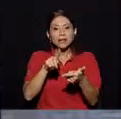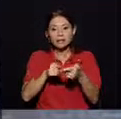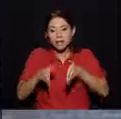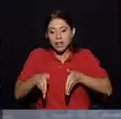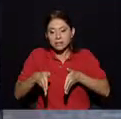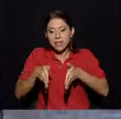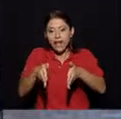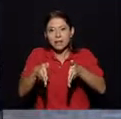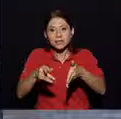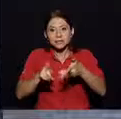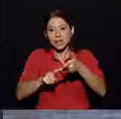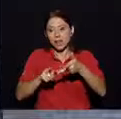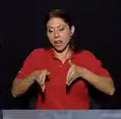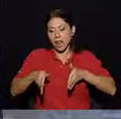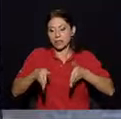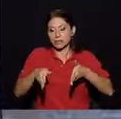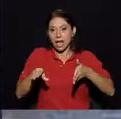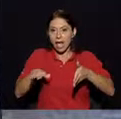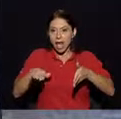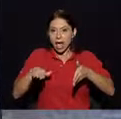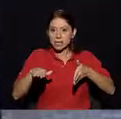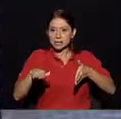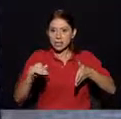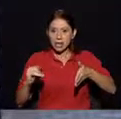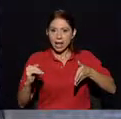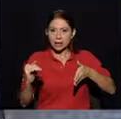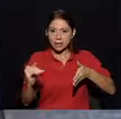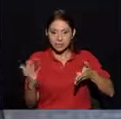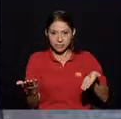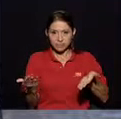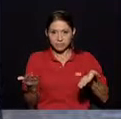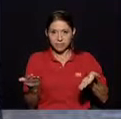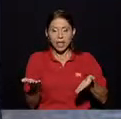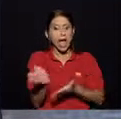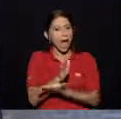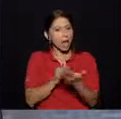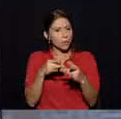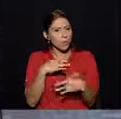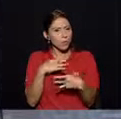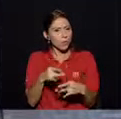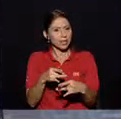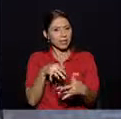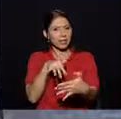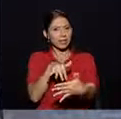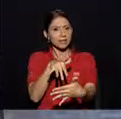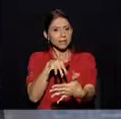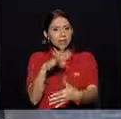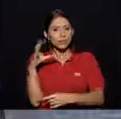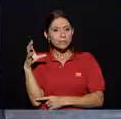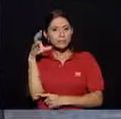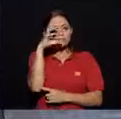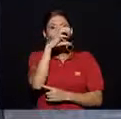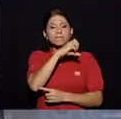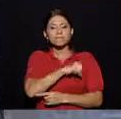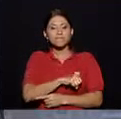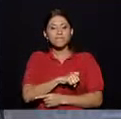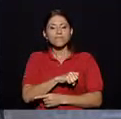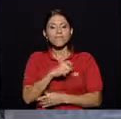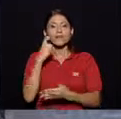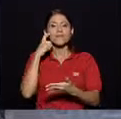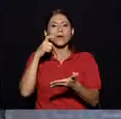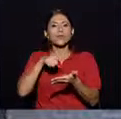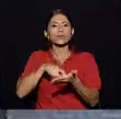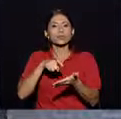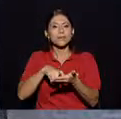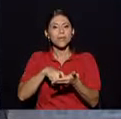¿no? Y un elemento que se visualizó muy interesante en el estudio fue el reconocimiento de